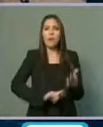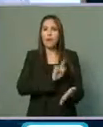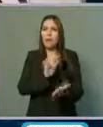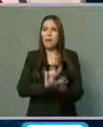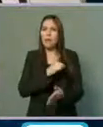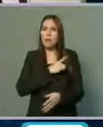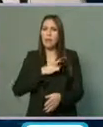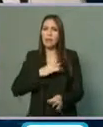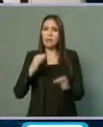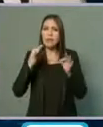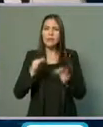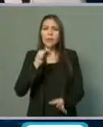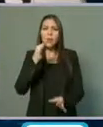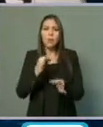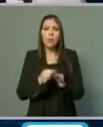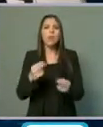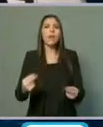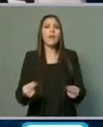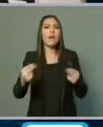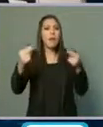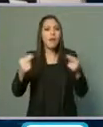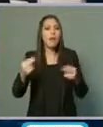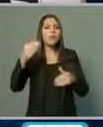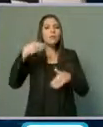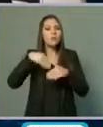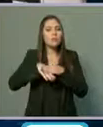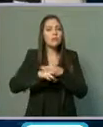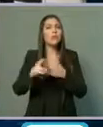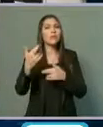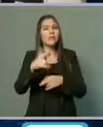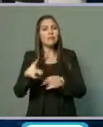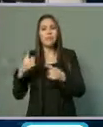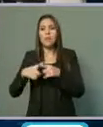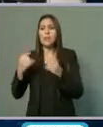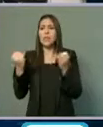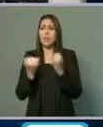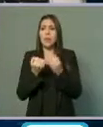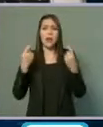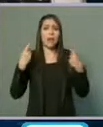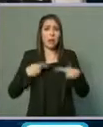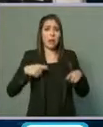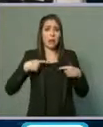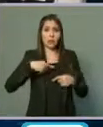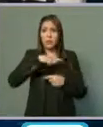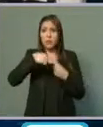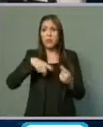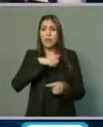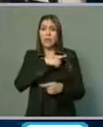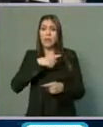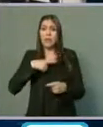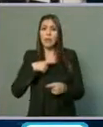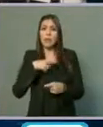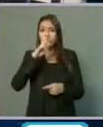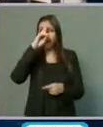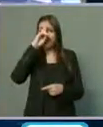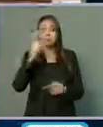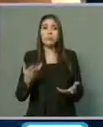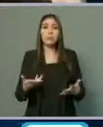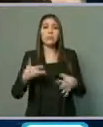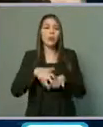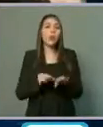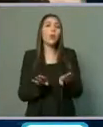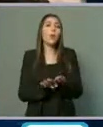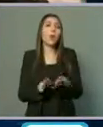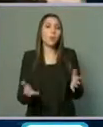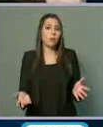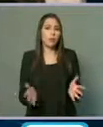como tal en establecimientos, en negocios y que incluso en la misma sociedad ya haya una inclusión más fuerte? Pues hay que alzar la voz.